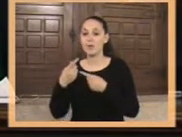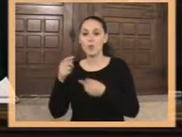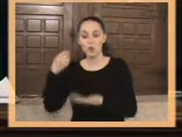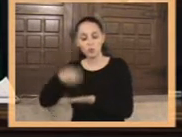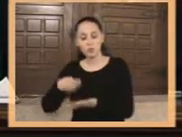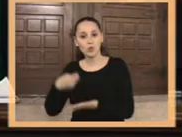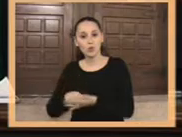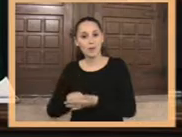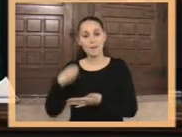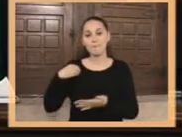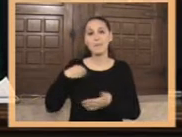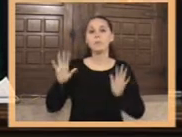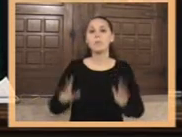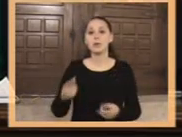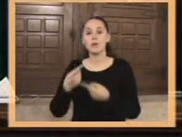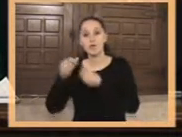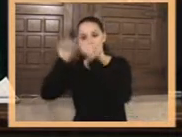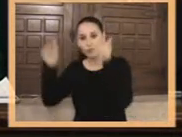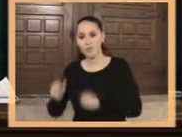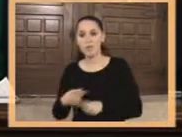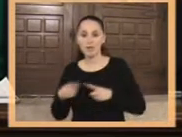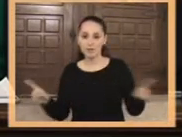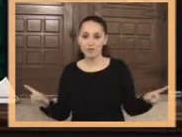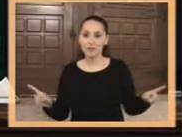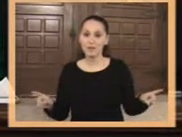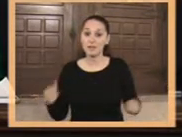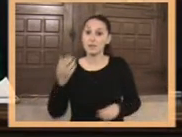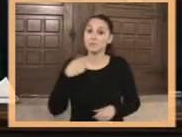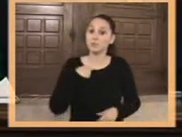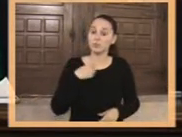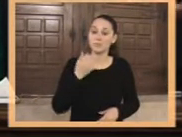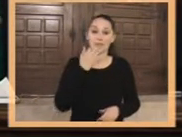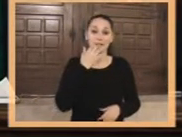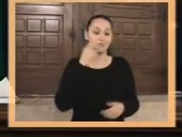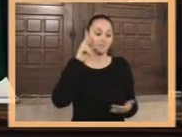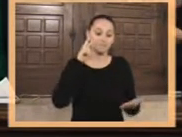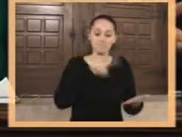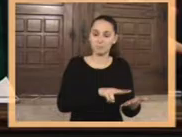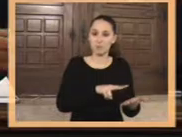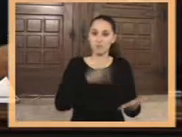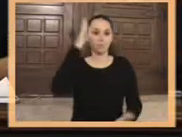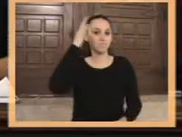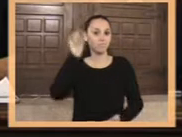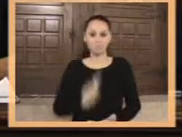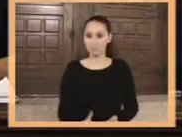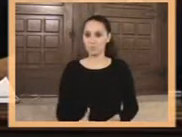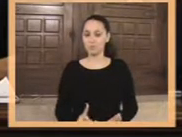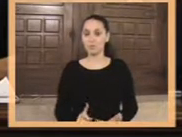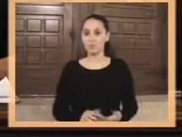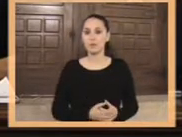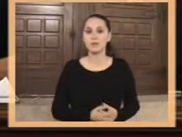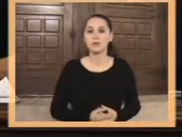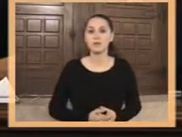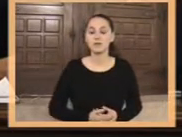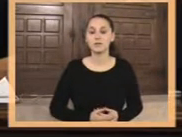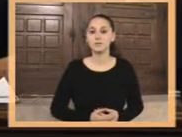tiene que ser una ley nacional, una ley que defina las cuestiones que tienen que ver con las finanzas tanto de